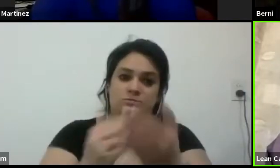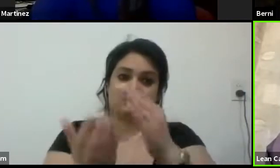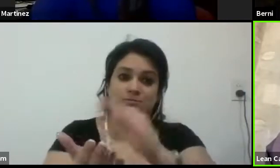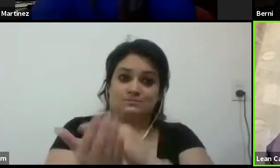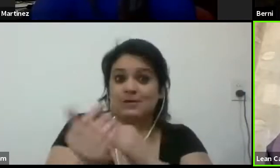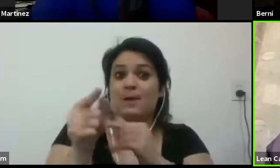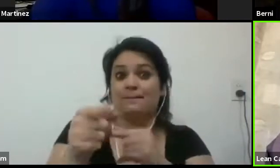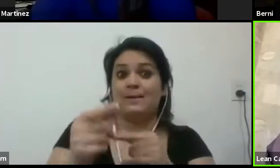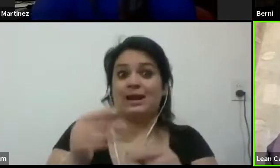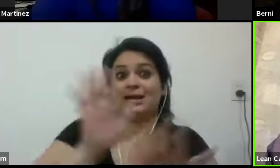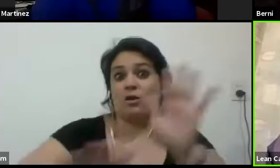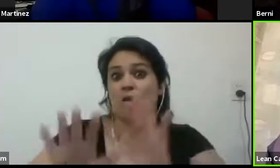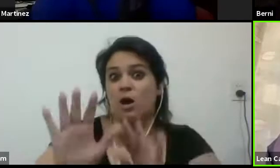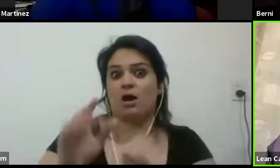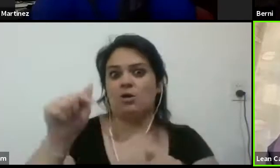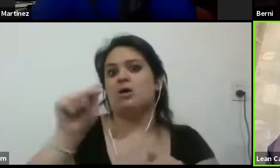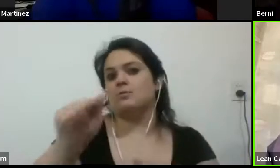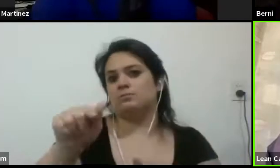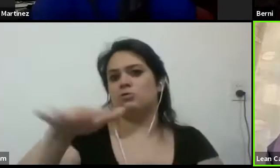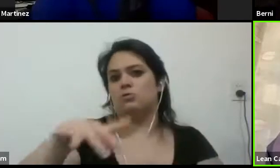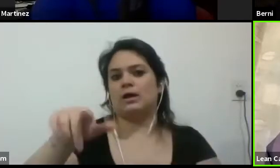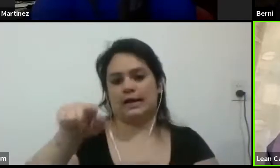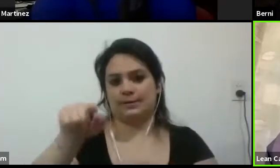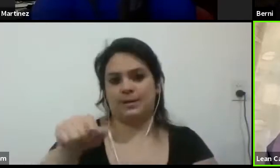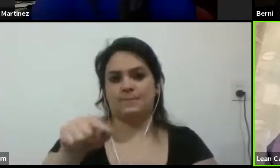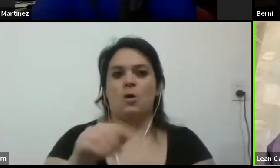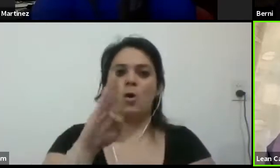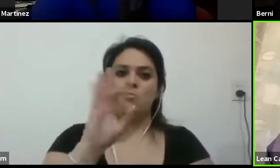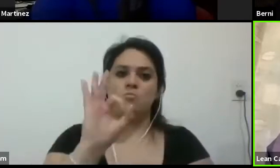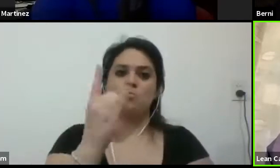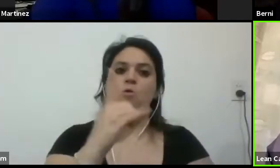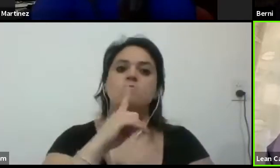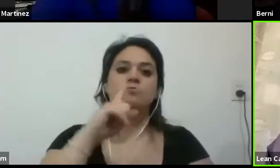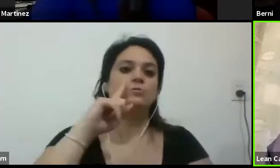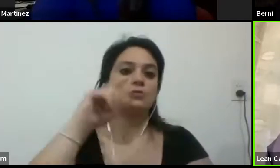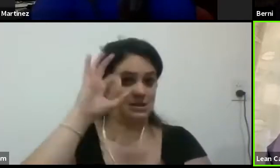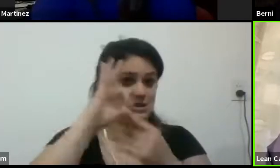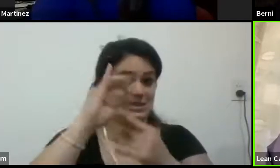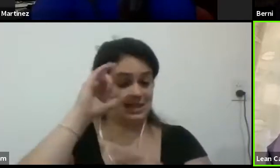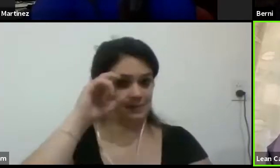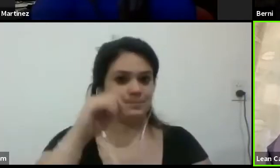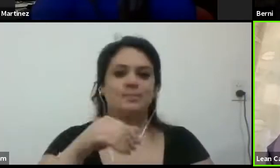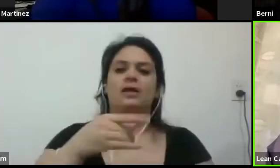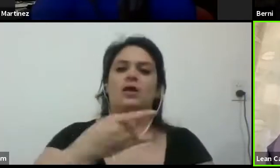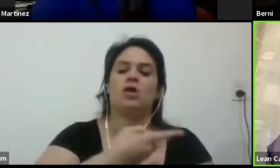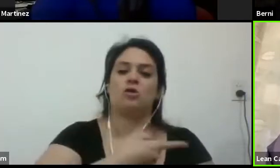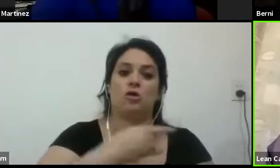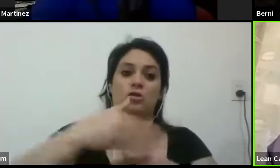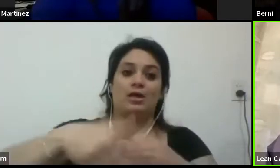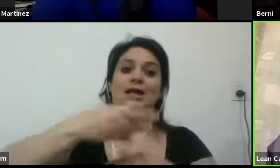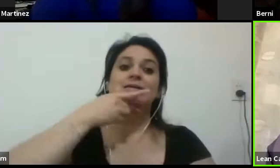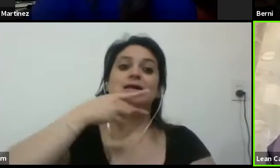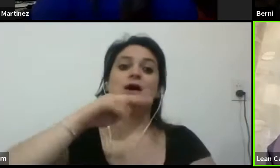los empiezan a fabricar en este lugar la boutique del chef queda en la calle san juan entre san luis y córdoba